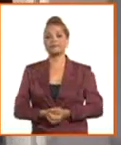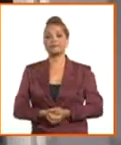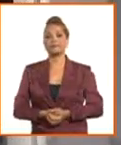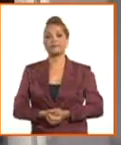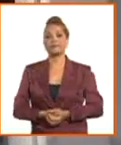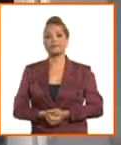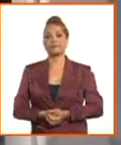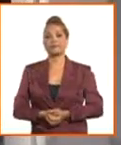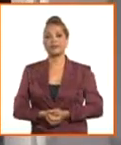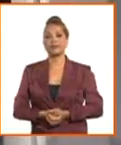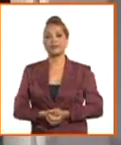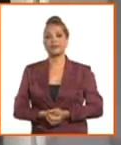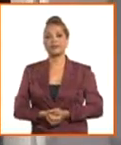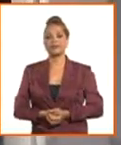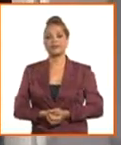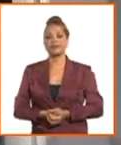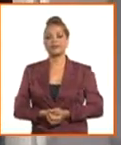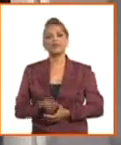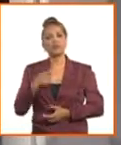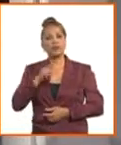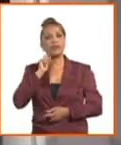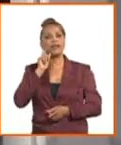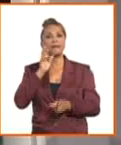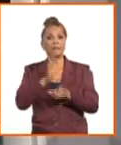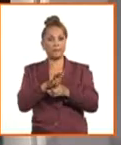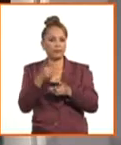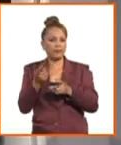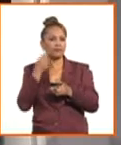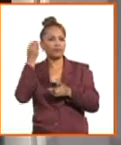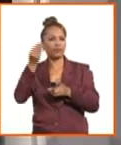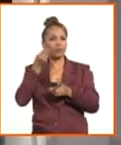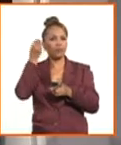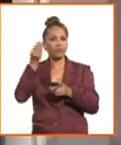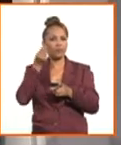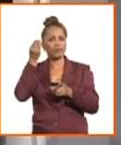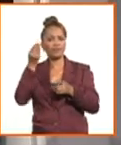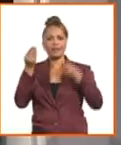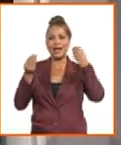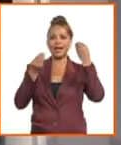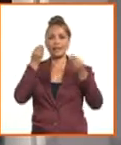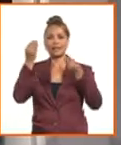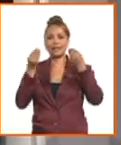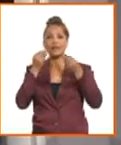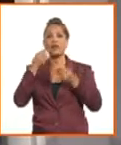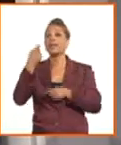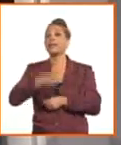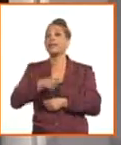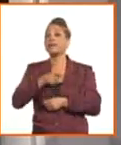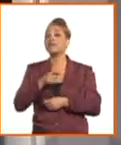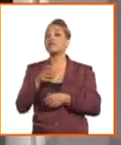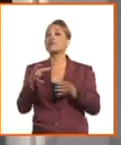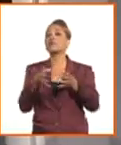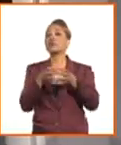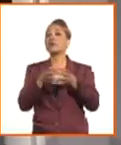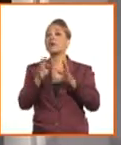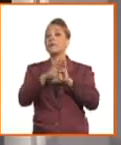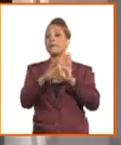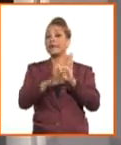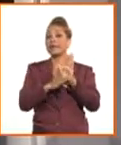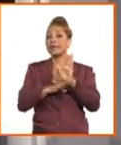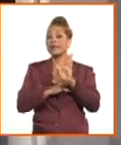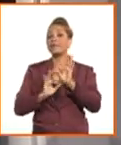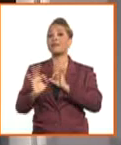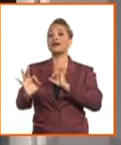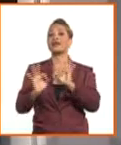punto de partida nosotros apreciamos, y así hemos llegado a esa conclusión, que tenemos que tomar un grupo de medidas, de salvaguardas,